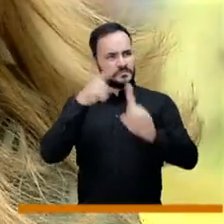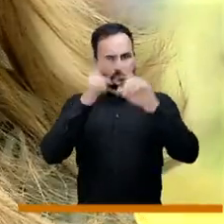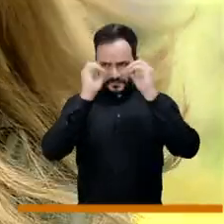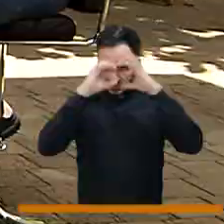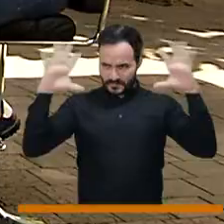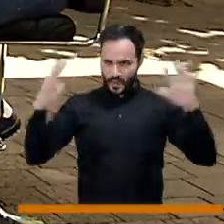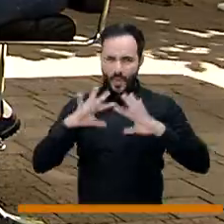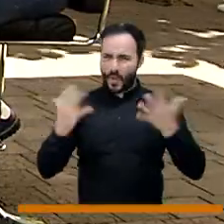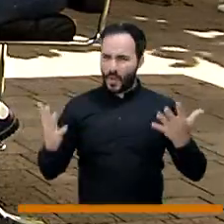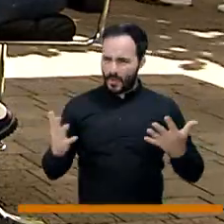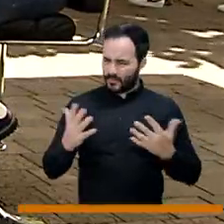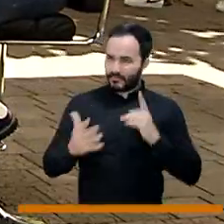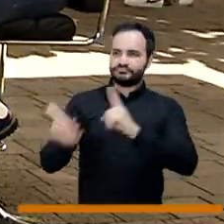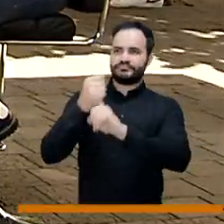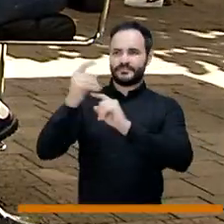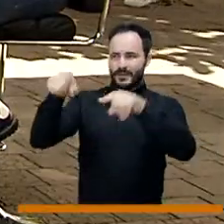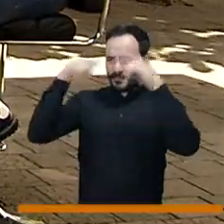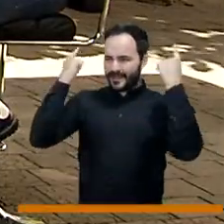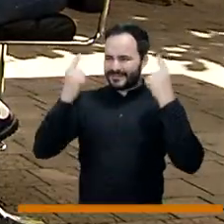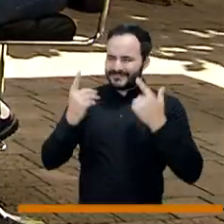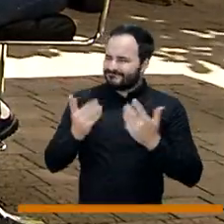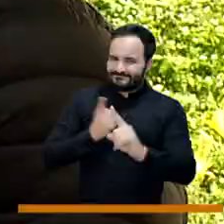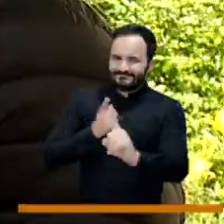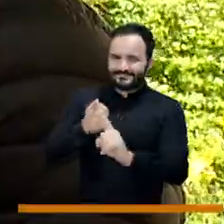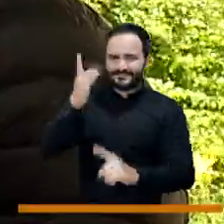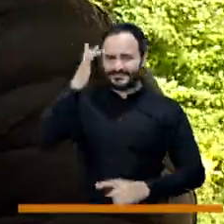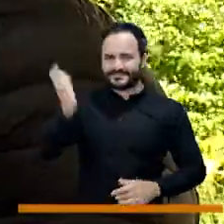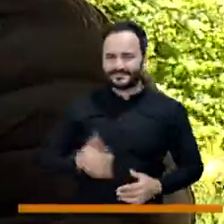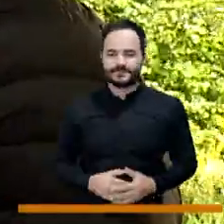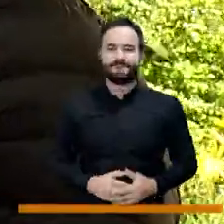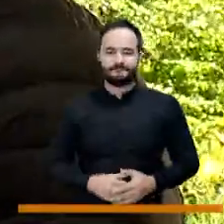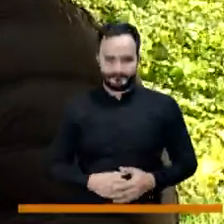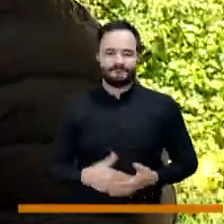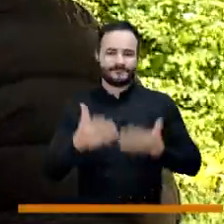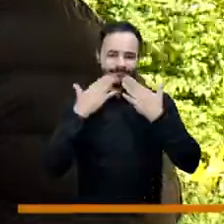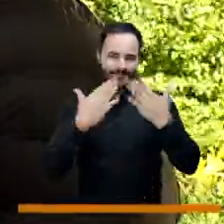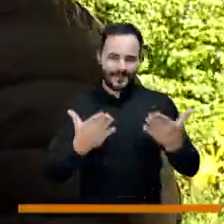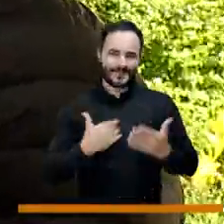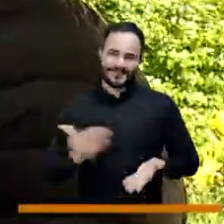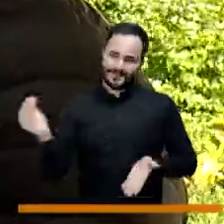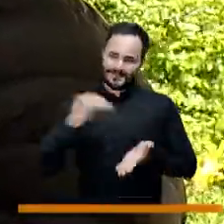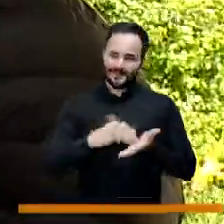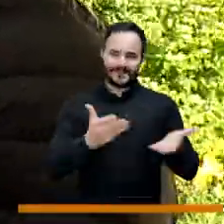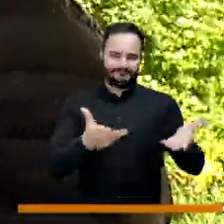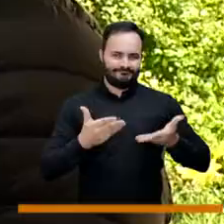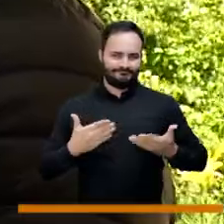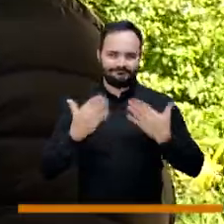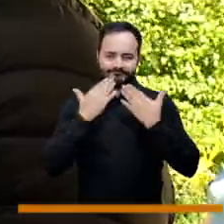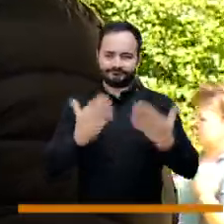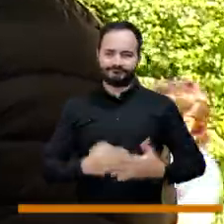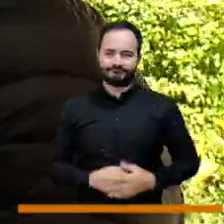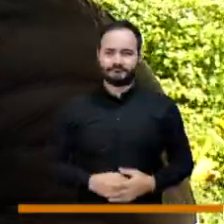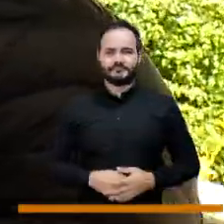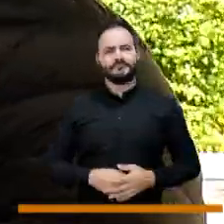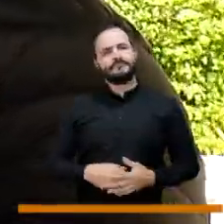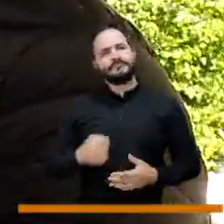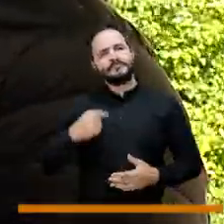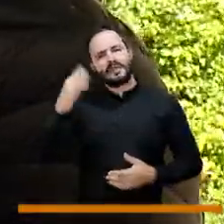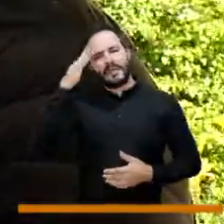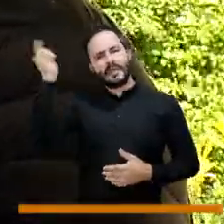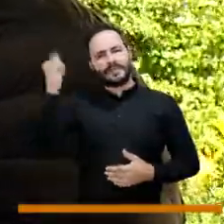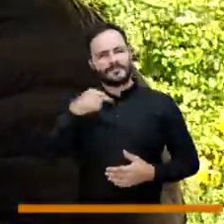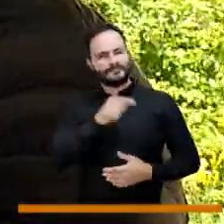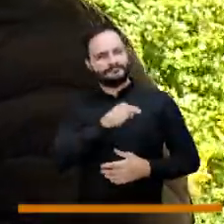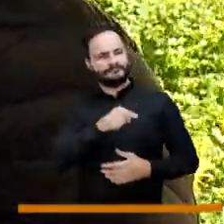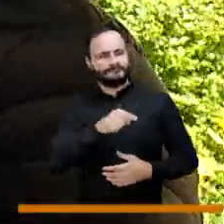sector privado. A ver, muchas gracias nuevamente. La academia nace con una